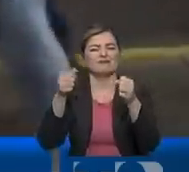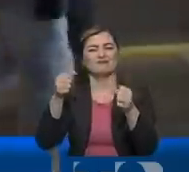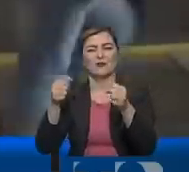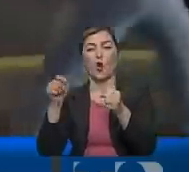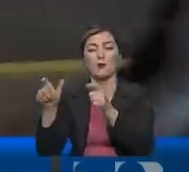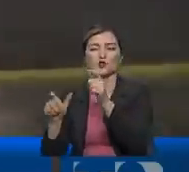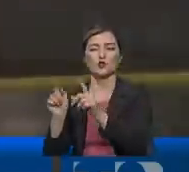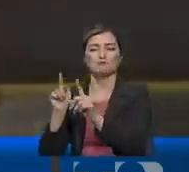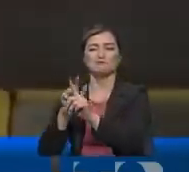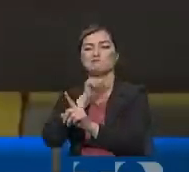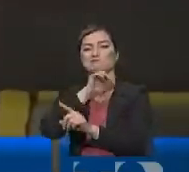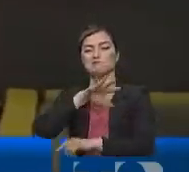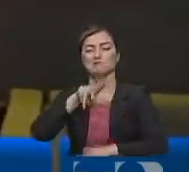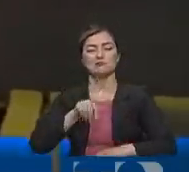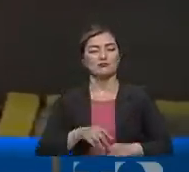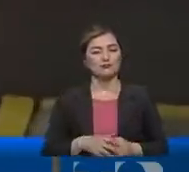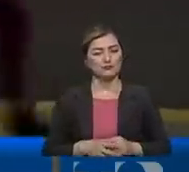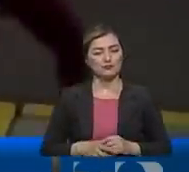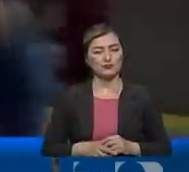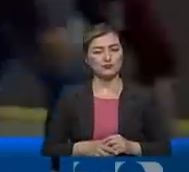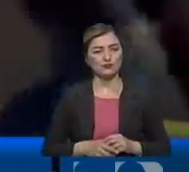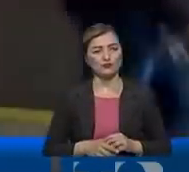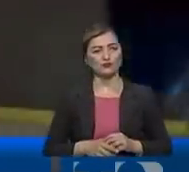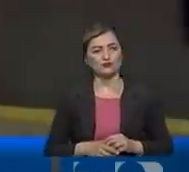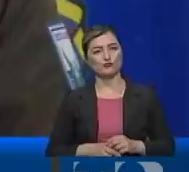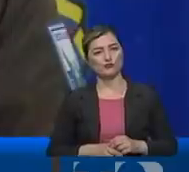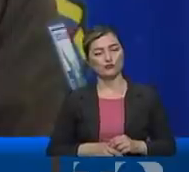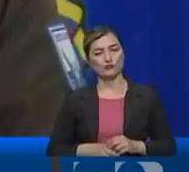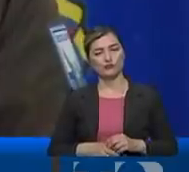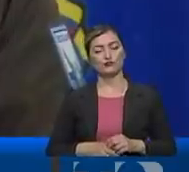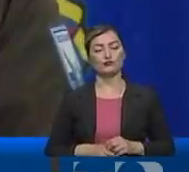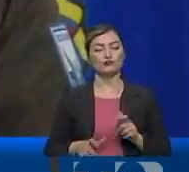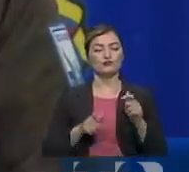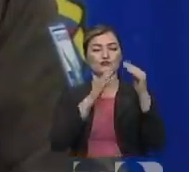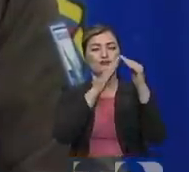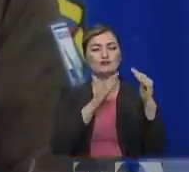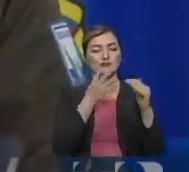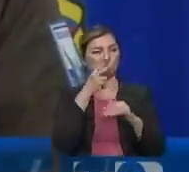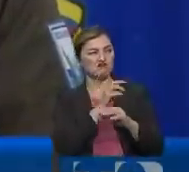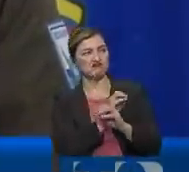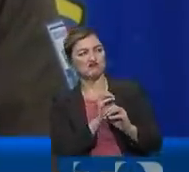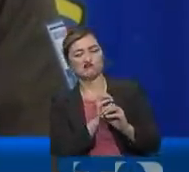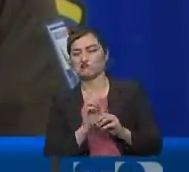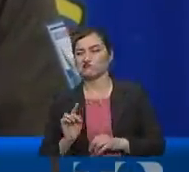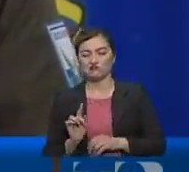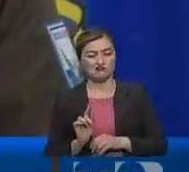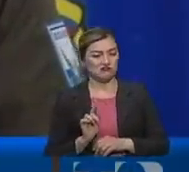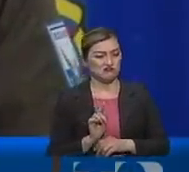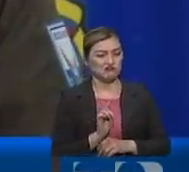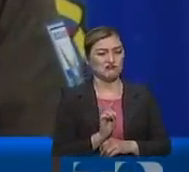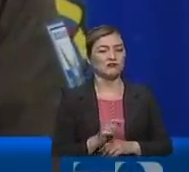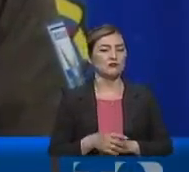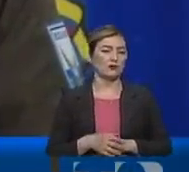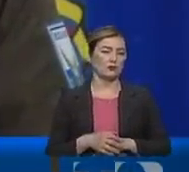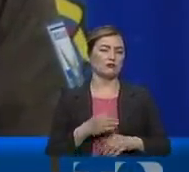a transeúntes. Aprovechan sí la oportunidad, el descuido, que las casas estén desoladas, y por lo general este último